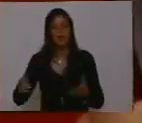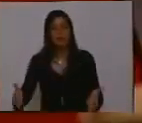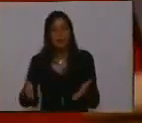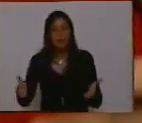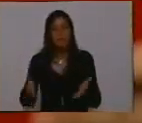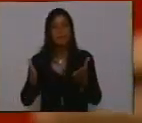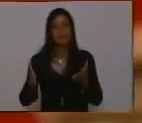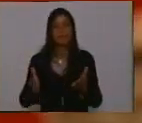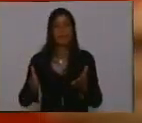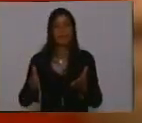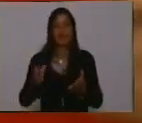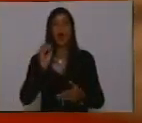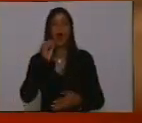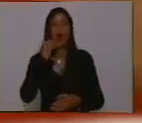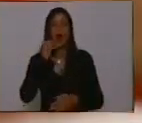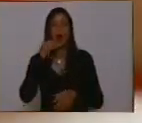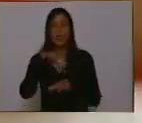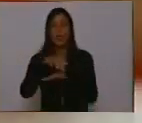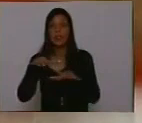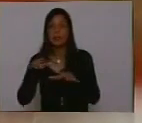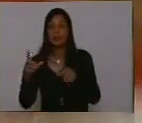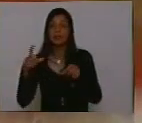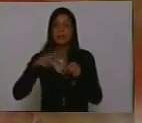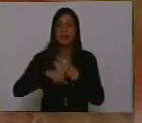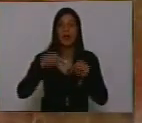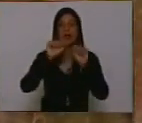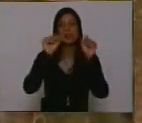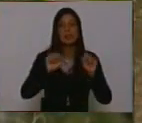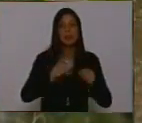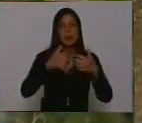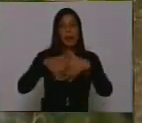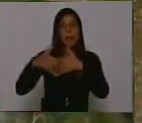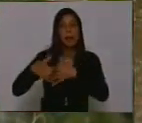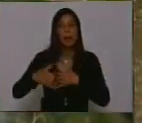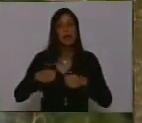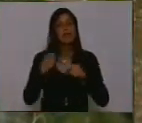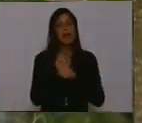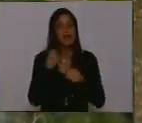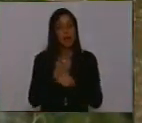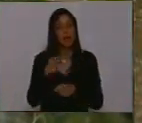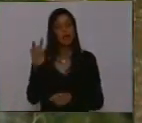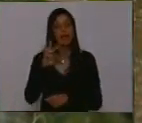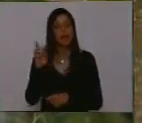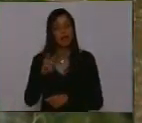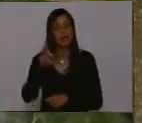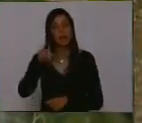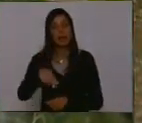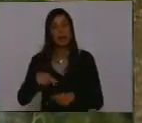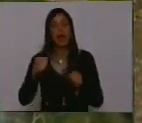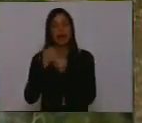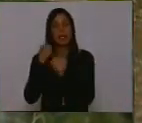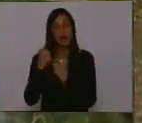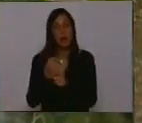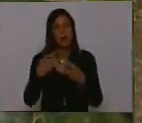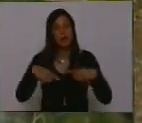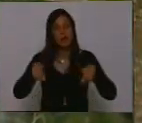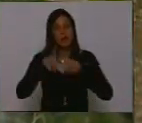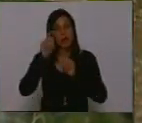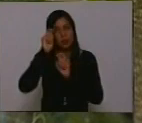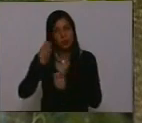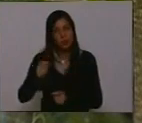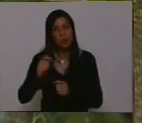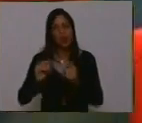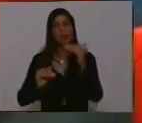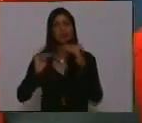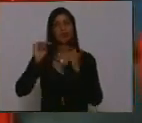de las y los jóvenes al sistema económico productivo y diversificado y al trabajo digno, en condiciones de